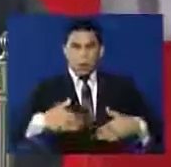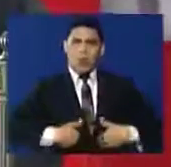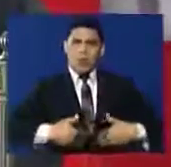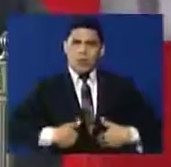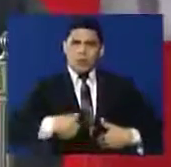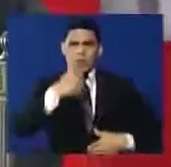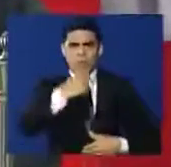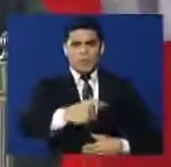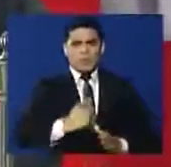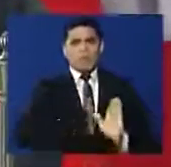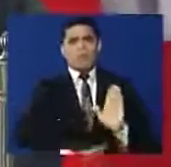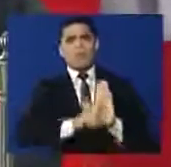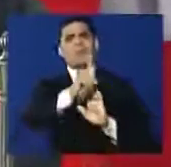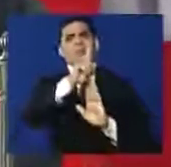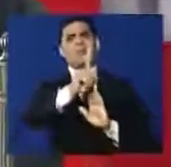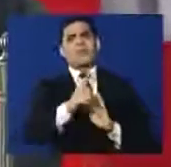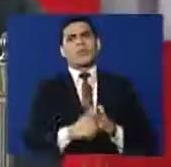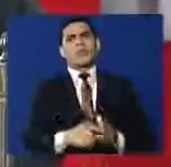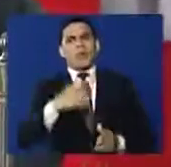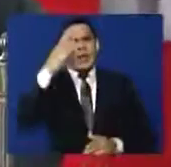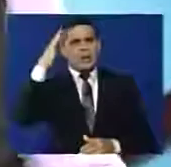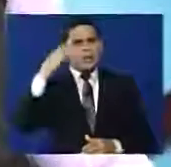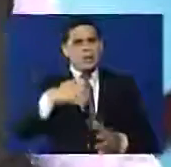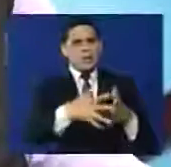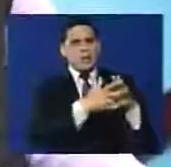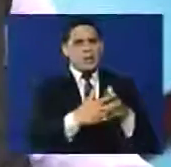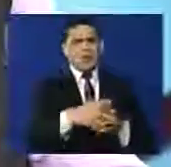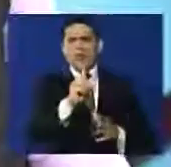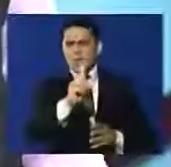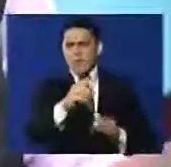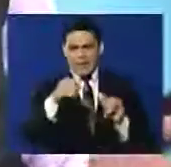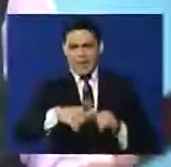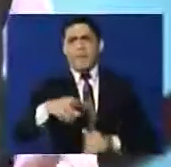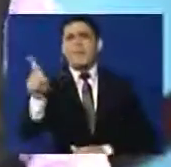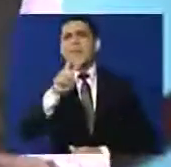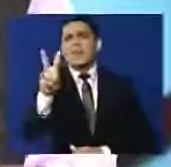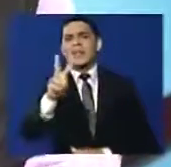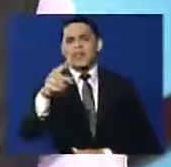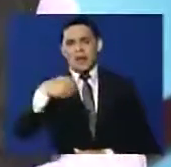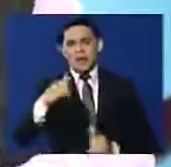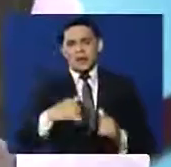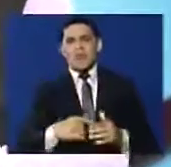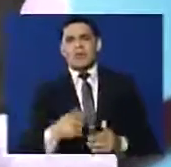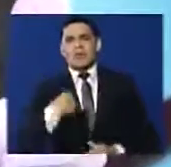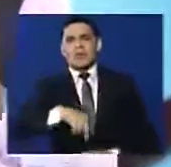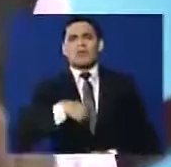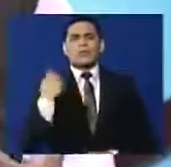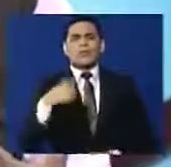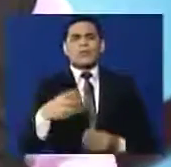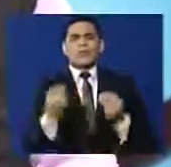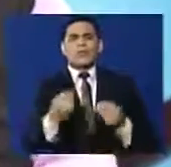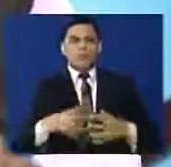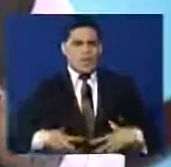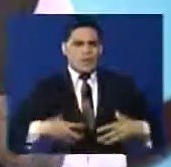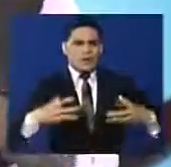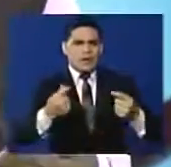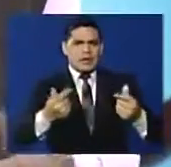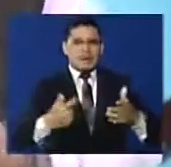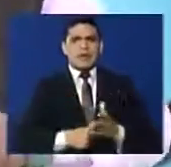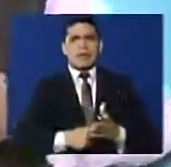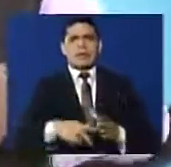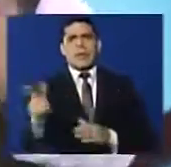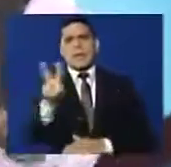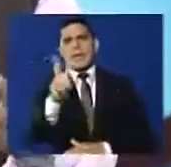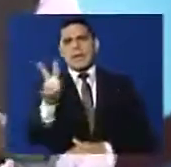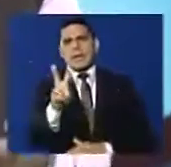esfuerzo. No es el sueño americano, como dicen aquellos. No, es el sueño venezolano. El sueño venezolano es que nosotros tenemos un país con demasiada riqueza y un país virgen en